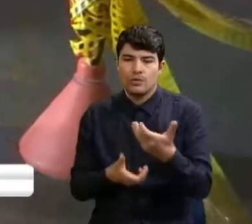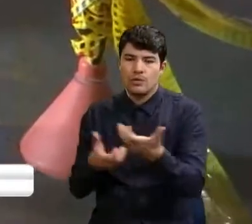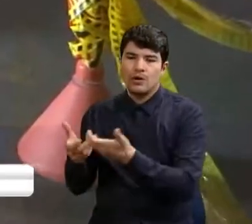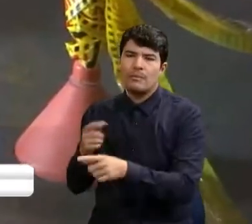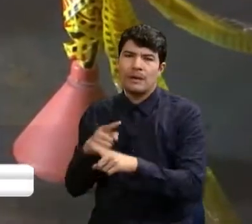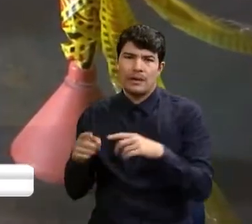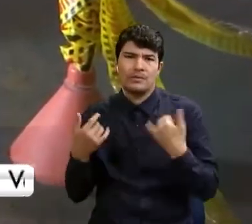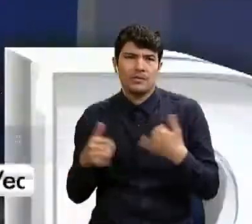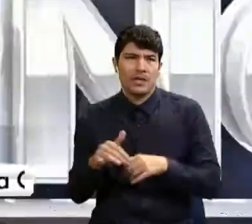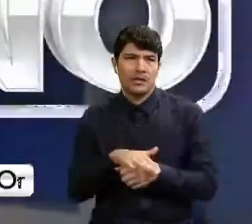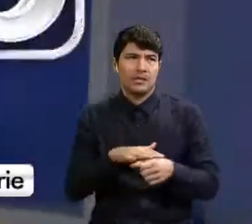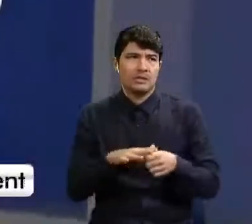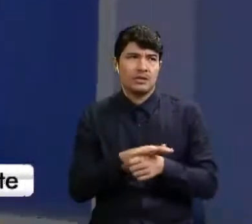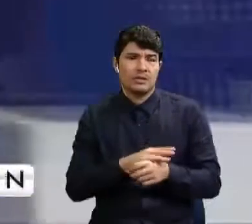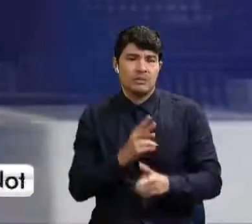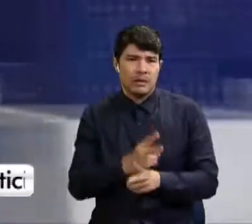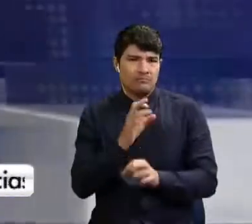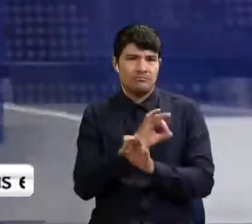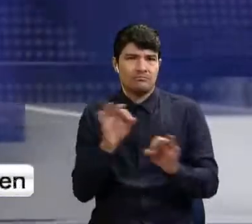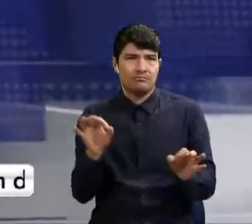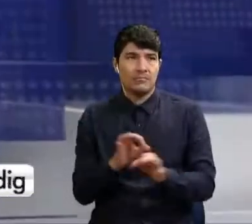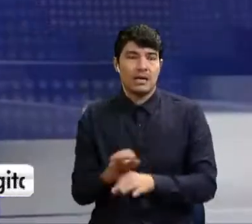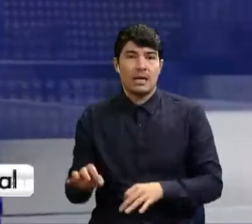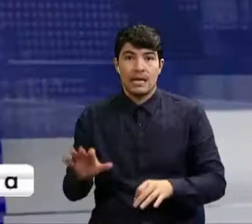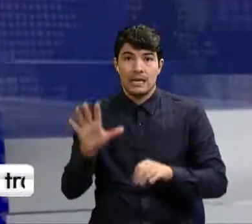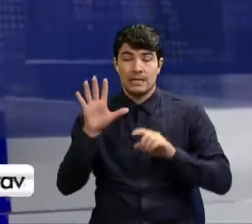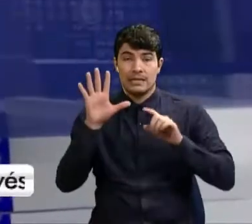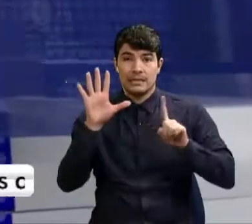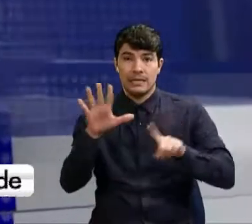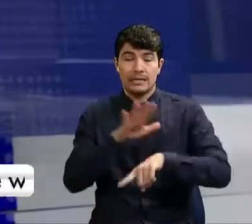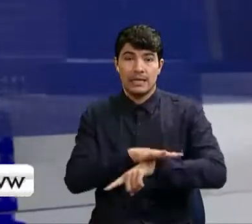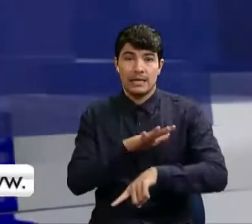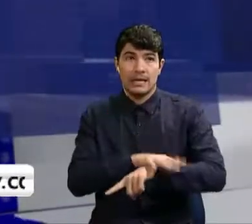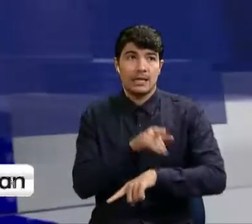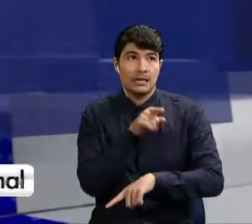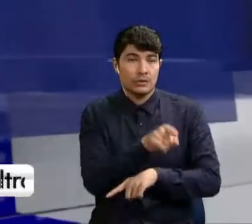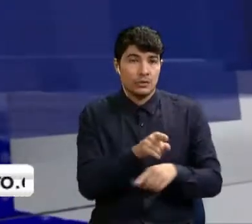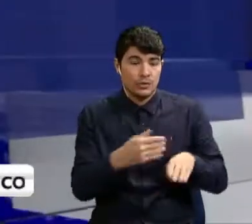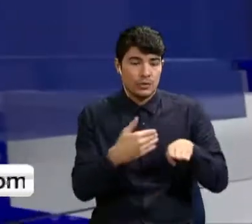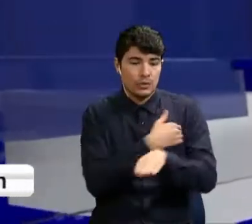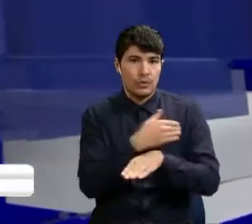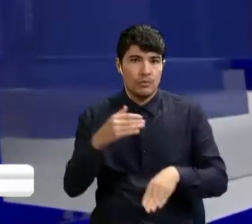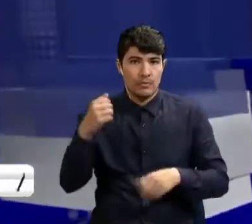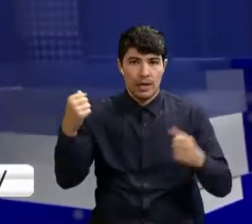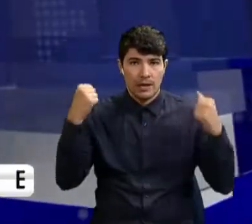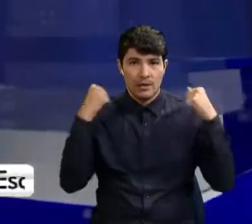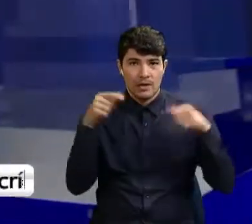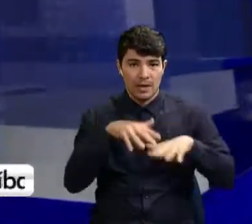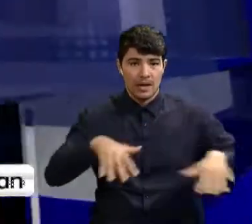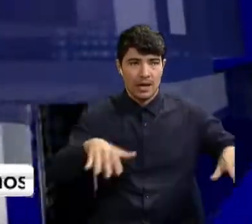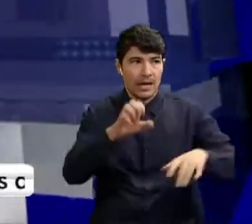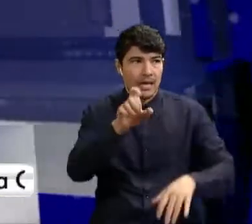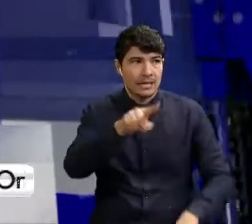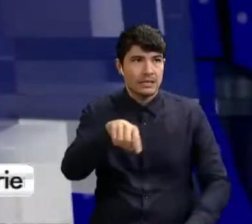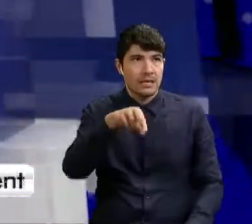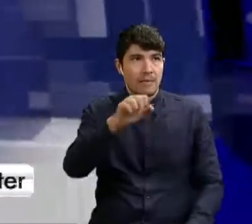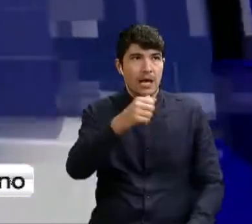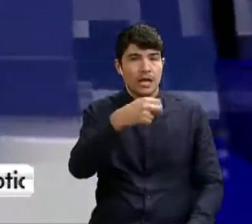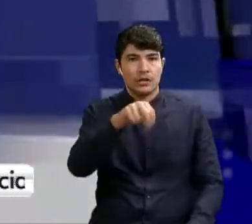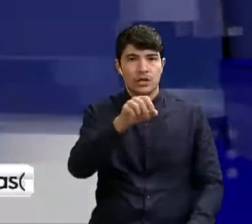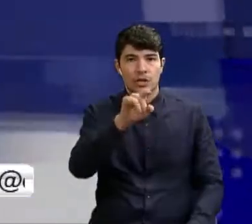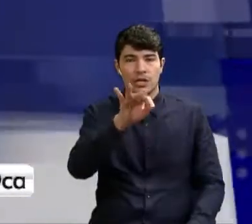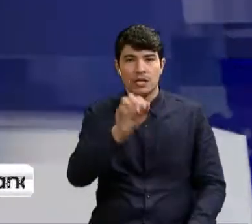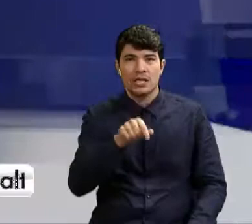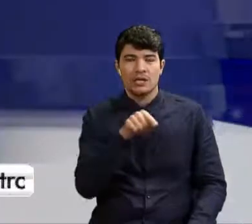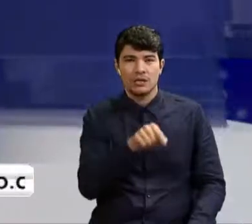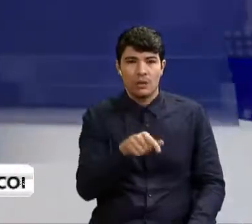está ya fuera de peligro sábado 6 de la tarde sobre la vía floridablanca piedecuesta sector de la españolita una volqueta que está varada sobre